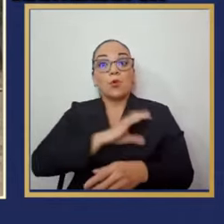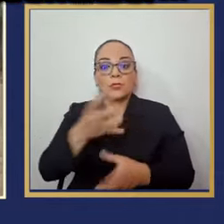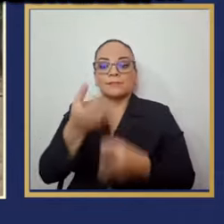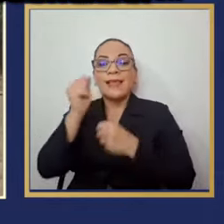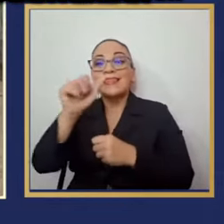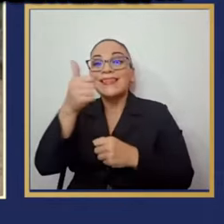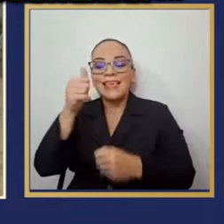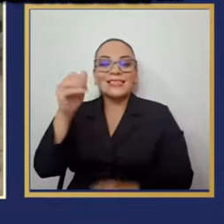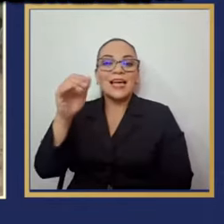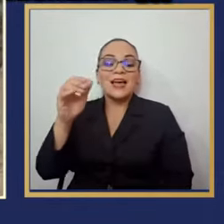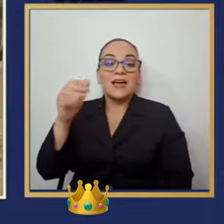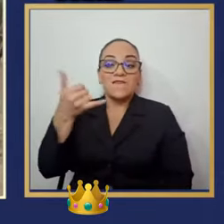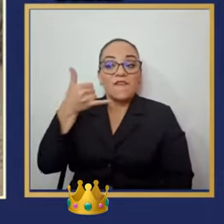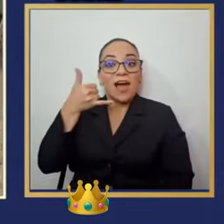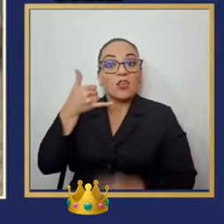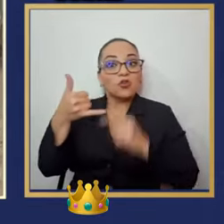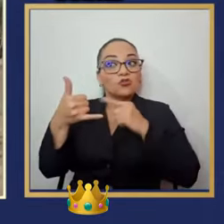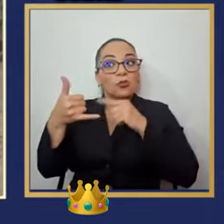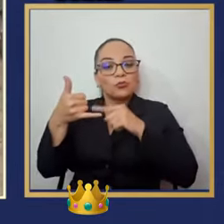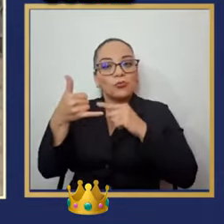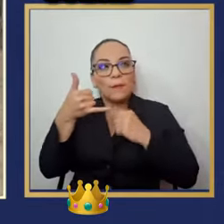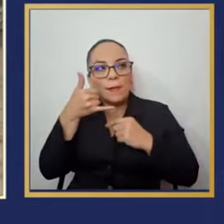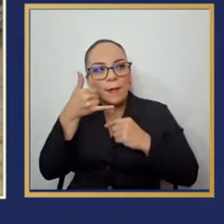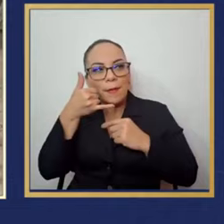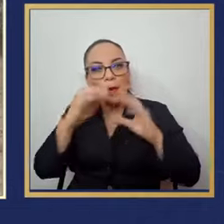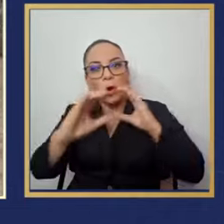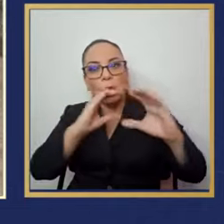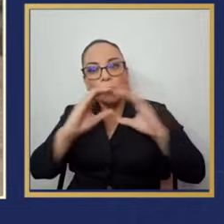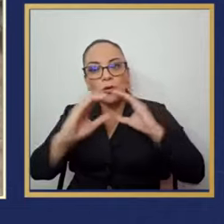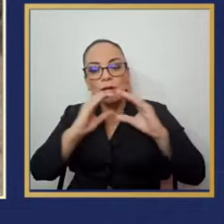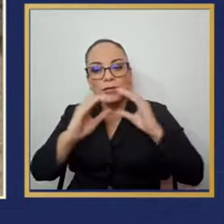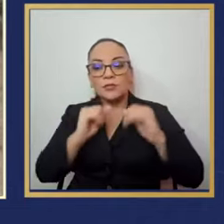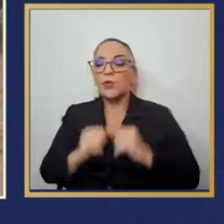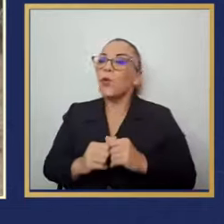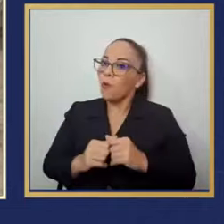estos grupos mantenían un control férreo sobre lo que hacía la policía.